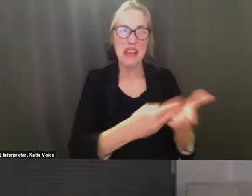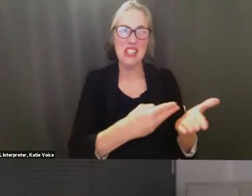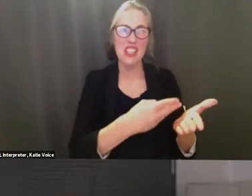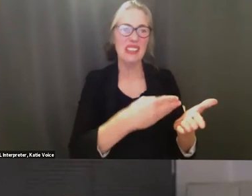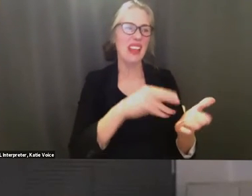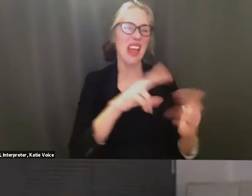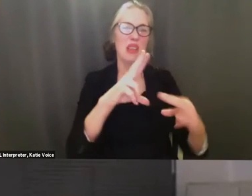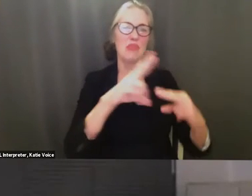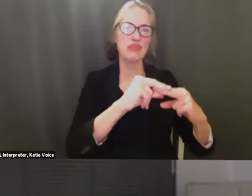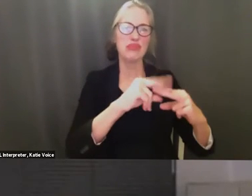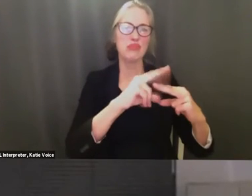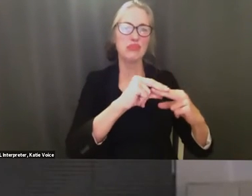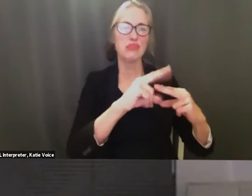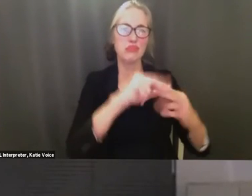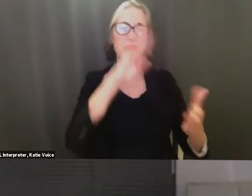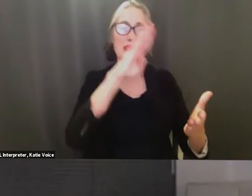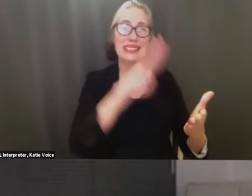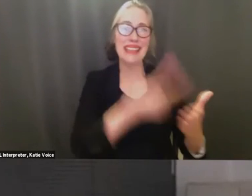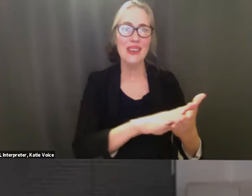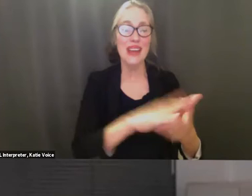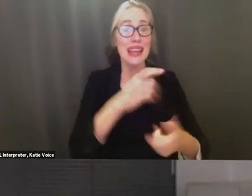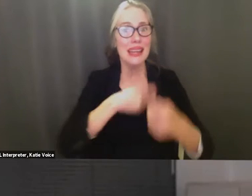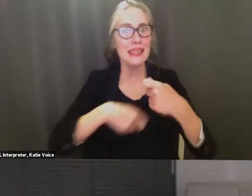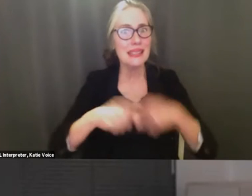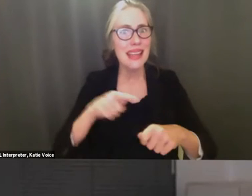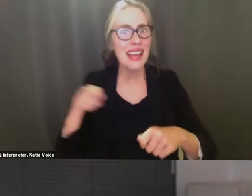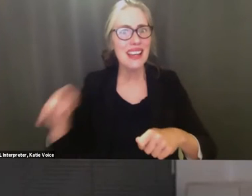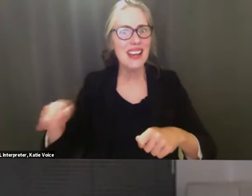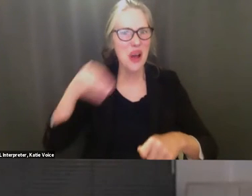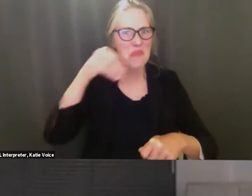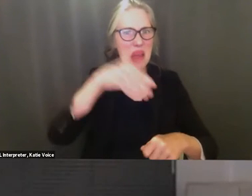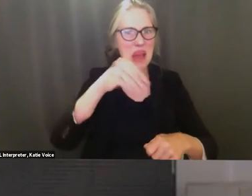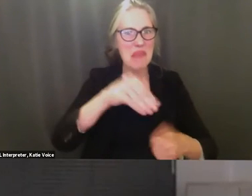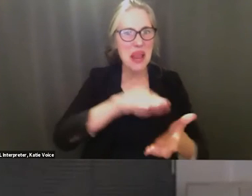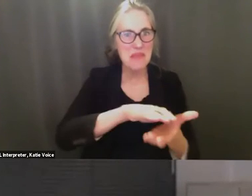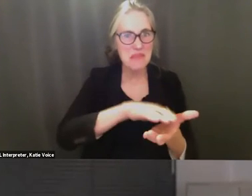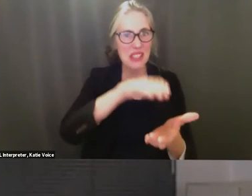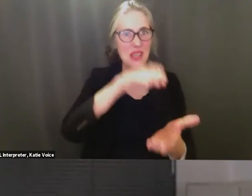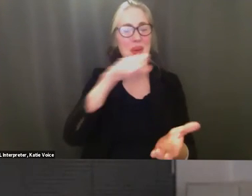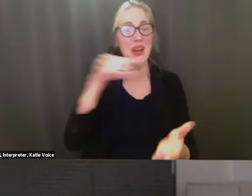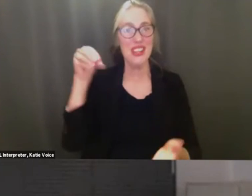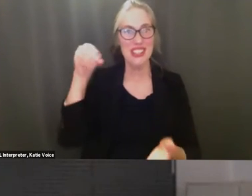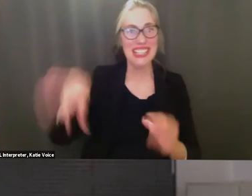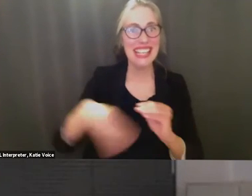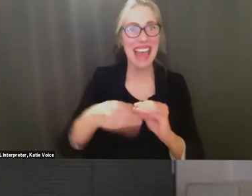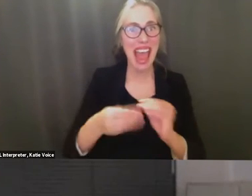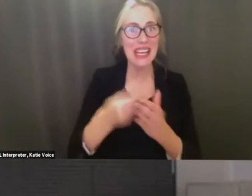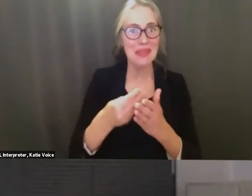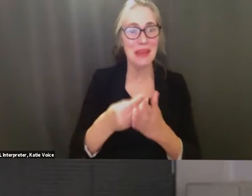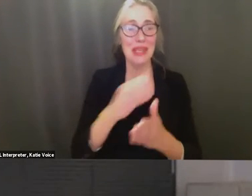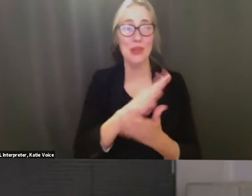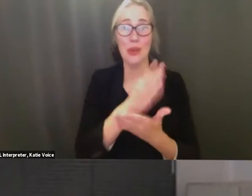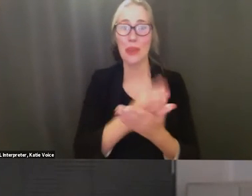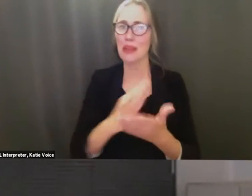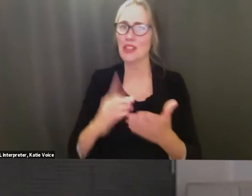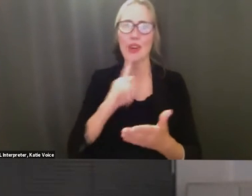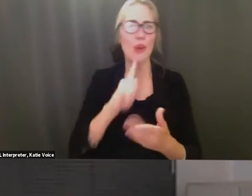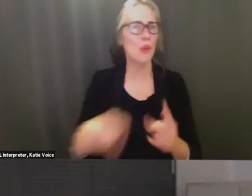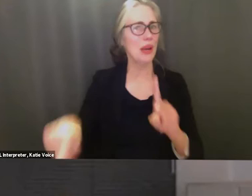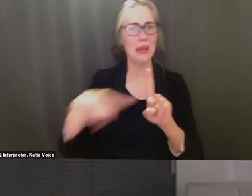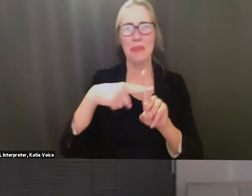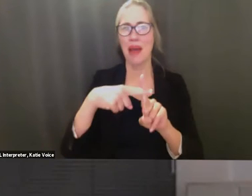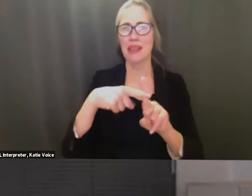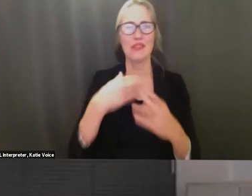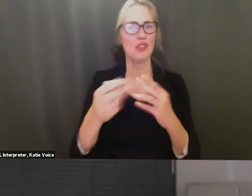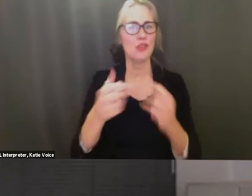presupuesto. Así que el costo hace realmente es una posición ventajosa desde cualquier perspectiva que se mire. Y yo estoy emocionada y agradecida con la